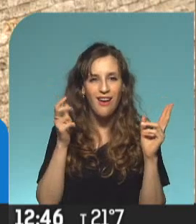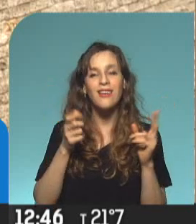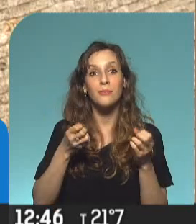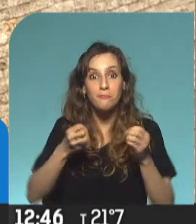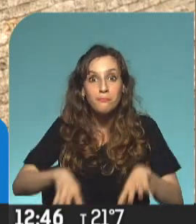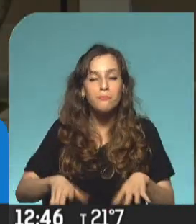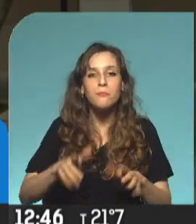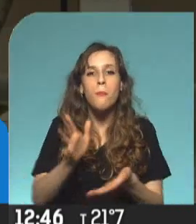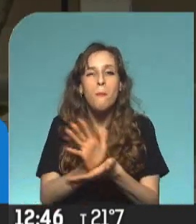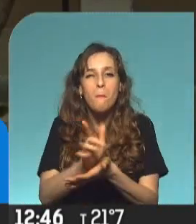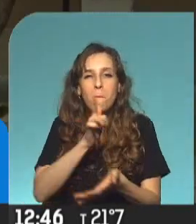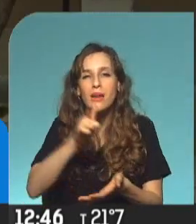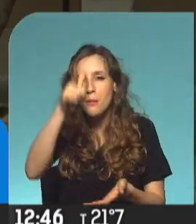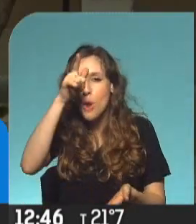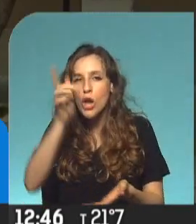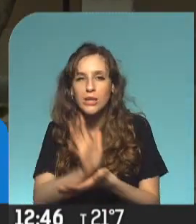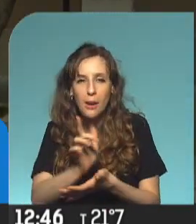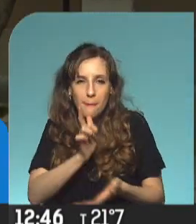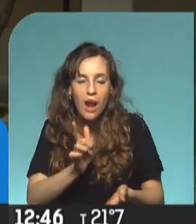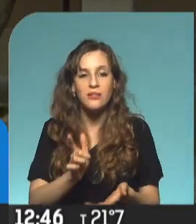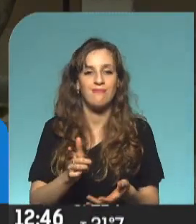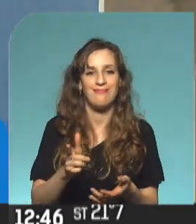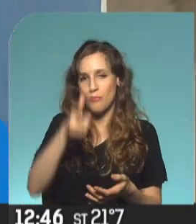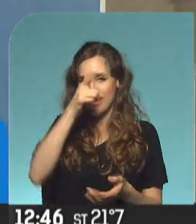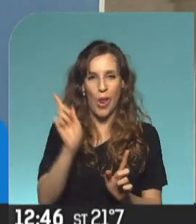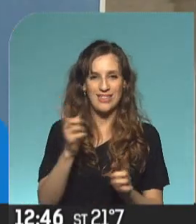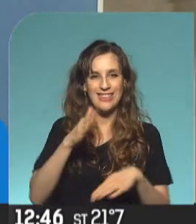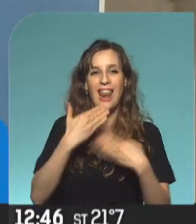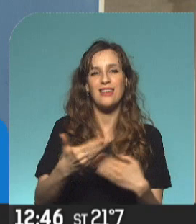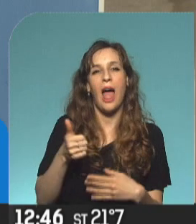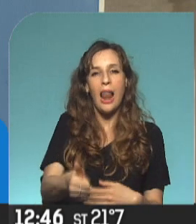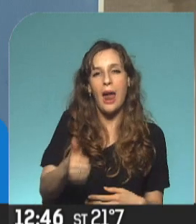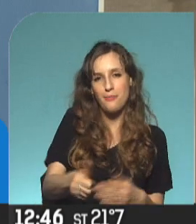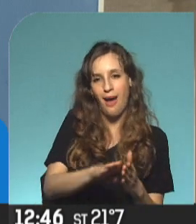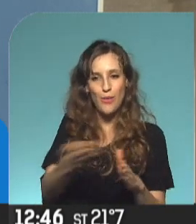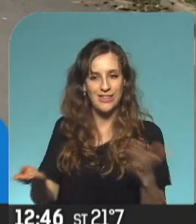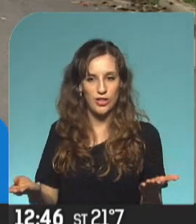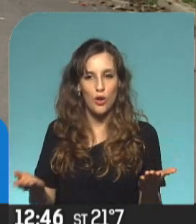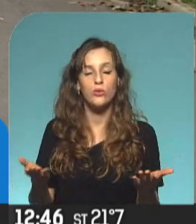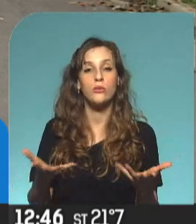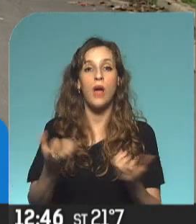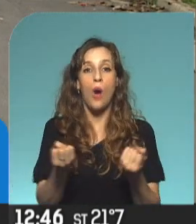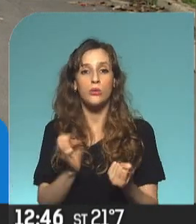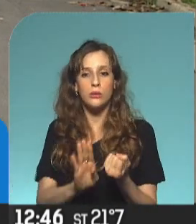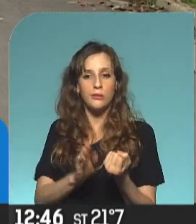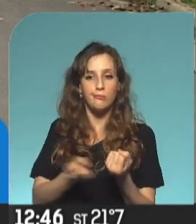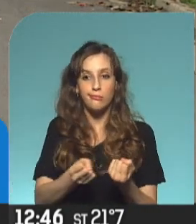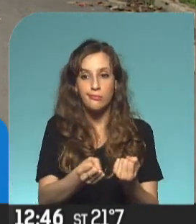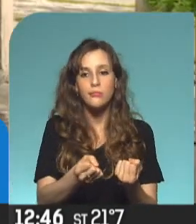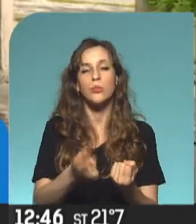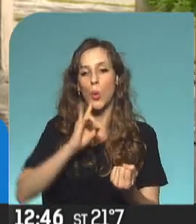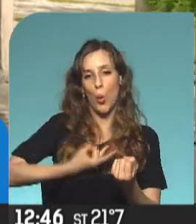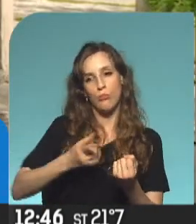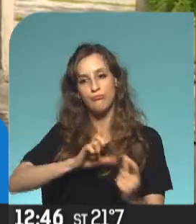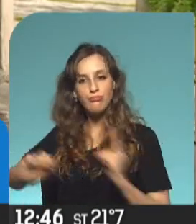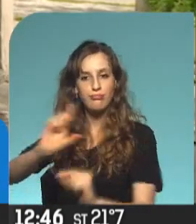la policía, el ruido de la alarma. Y a eso también, al ver que no podían arrancar el auto y sintieron todo eso, se fueron corriendo. Al